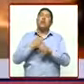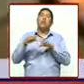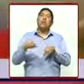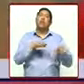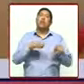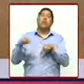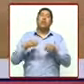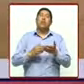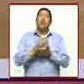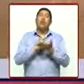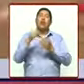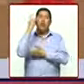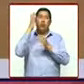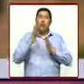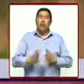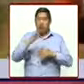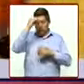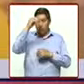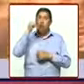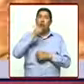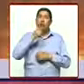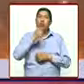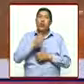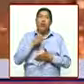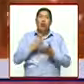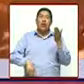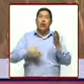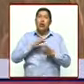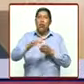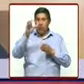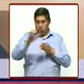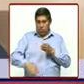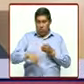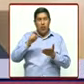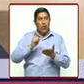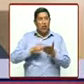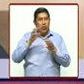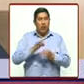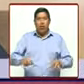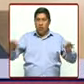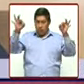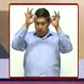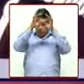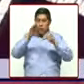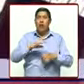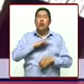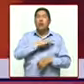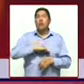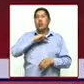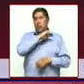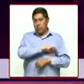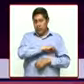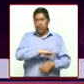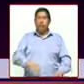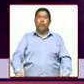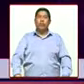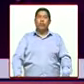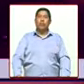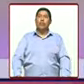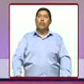realizando por parte de las bolivianas y bolivianos que están cumpliendo con esta importante misión.